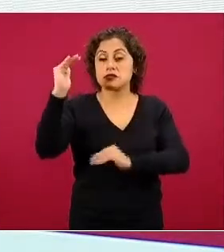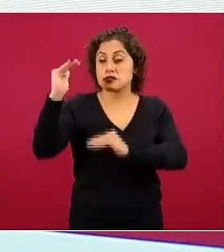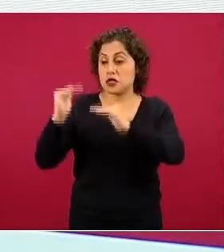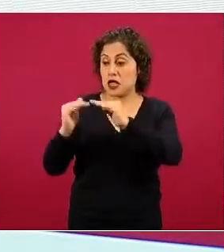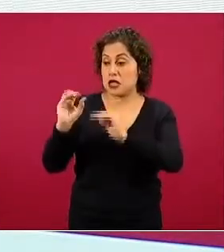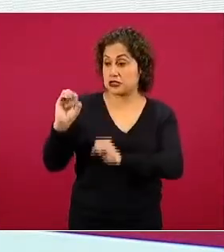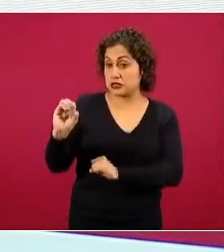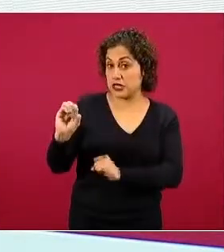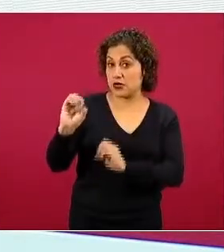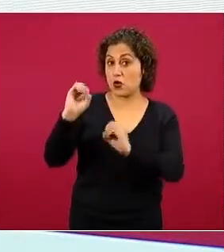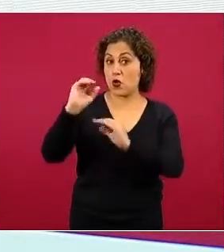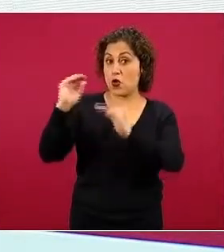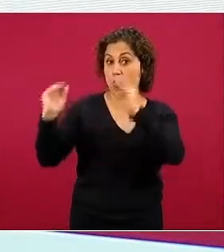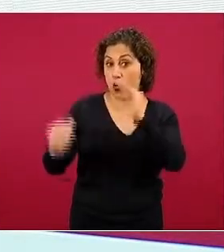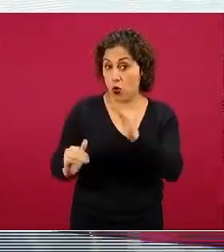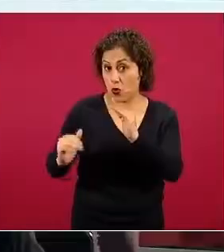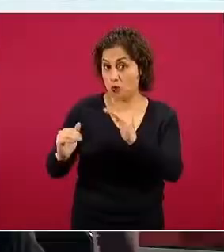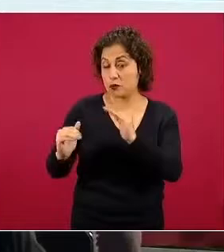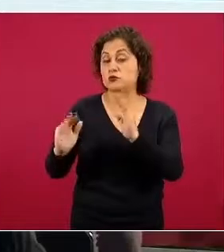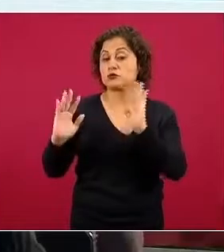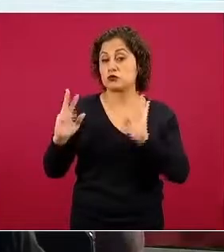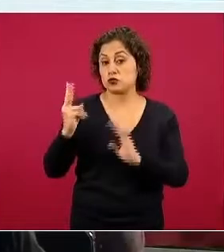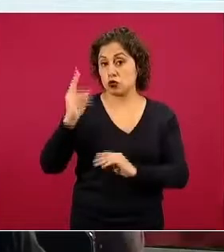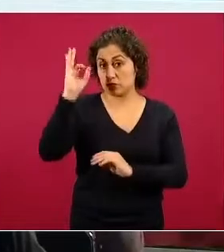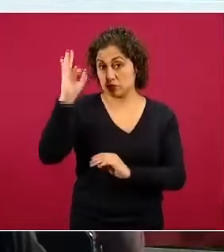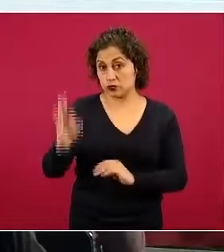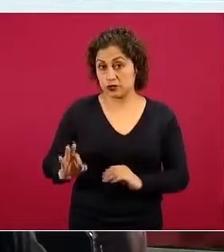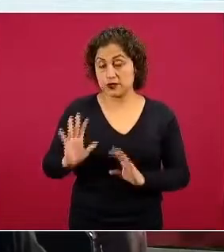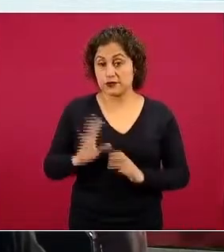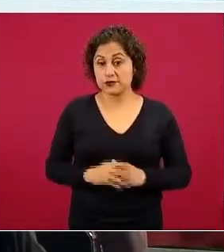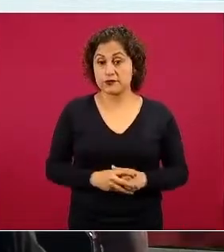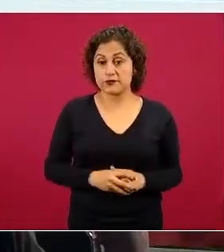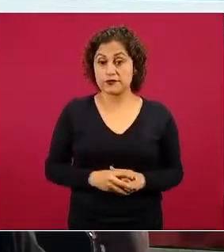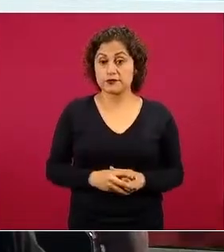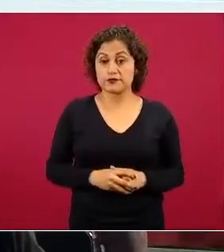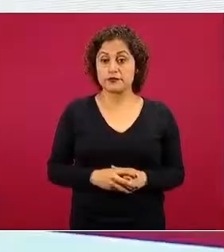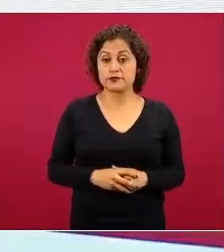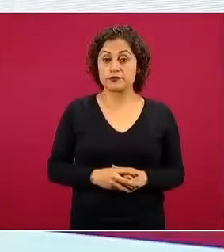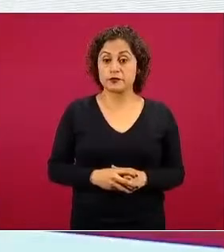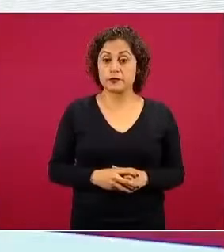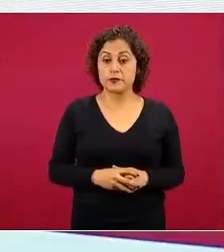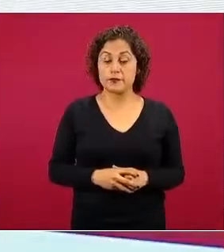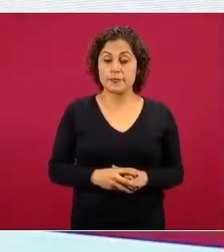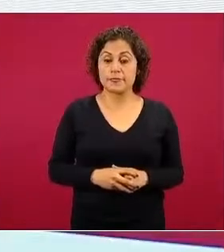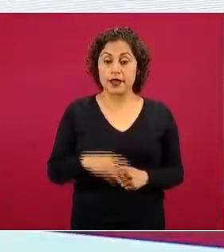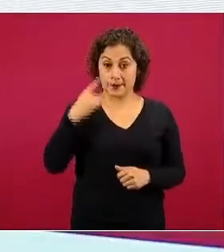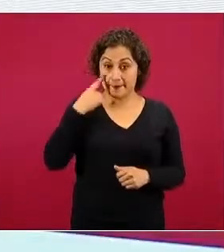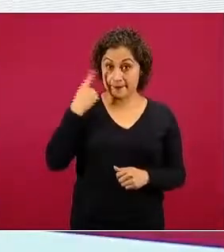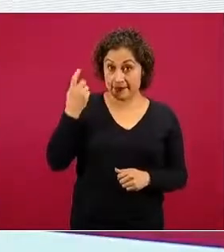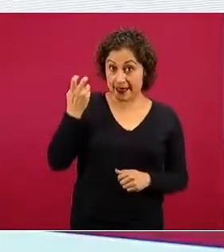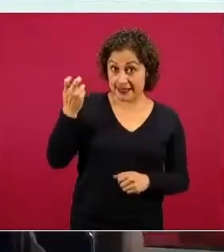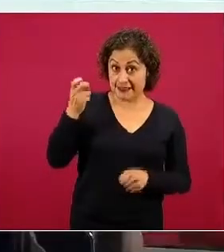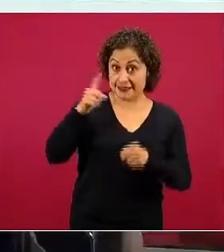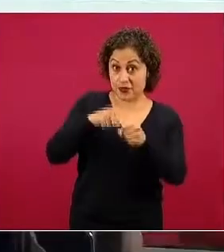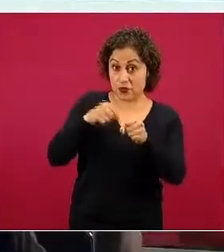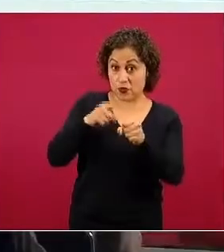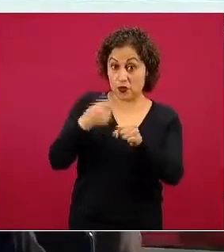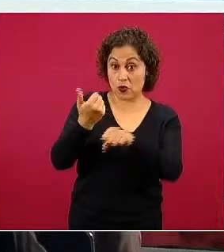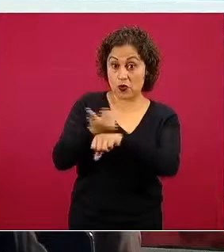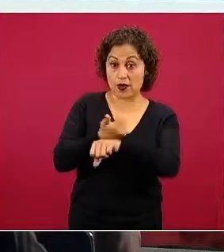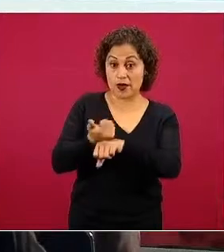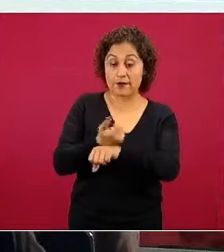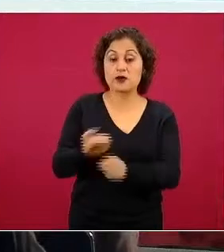quedarse en -2. Aquí, esta color amarillo representa